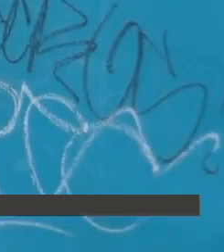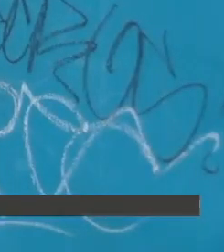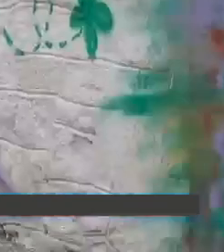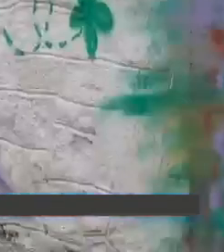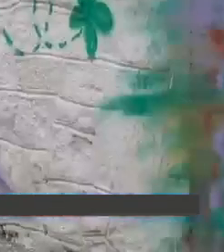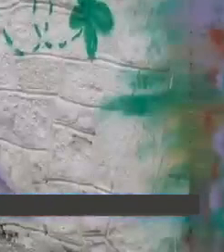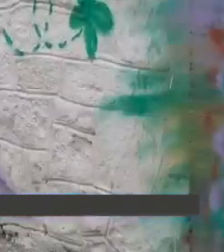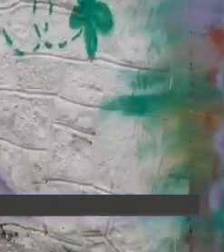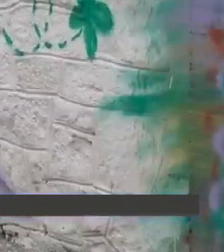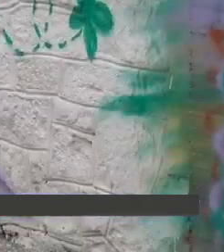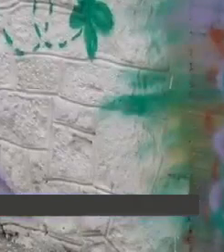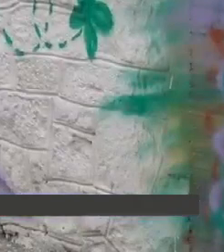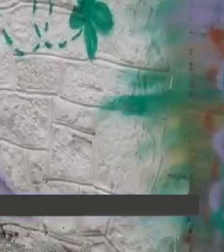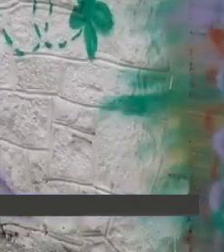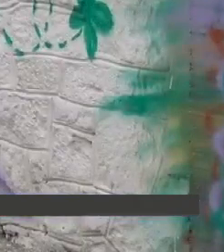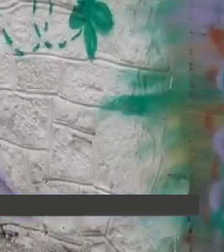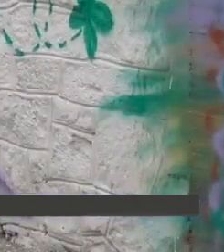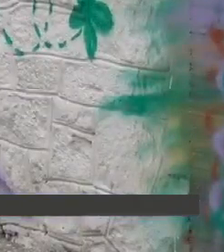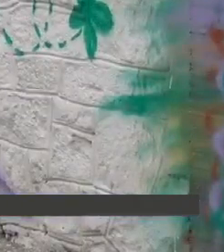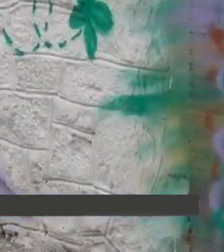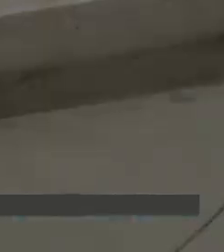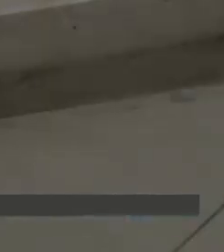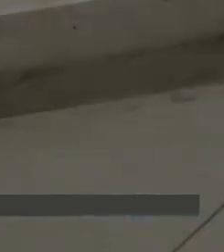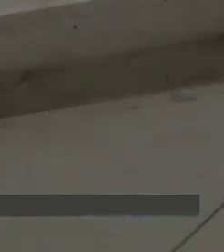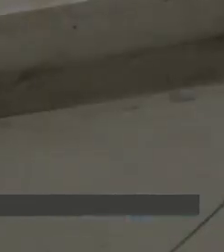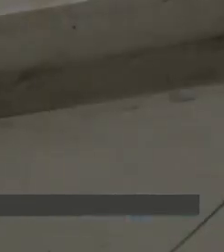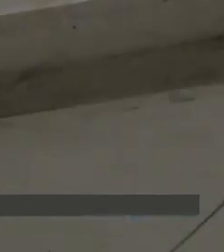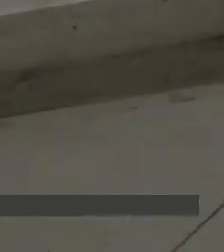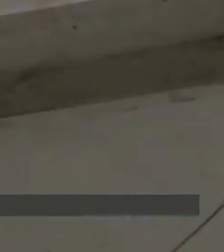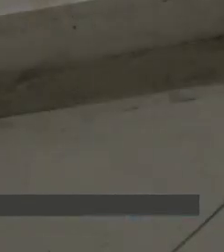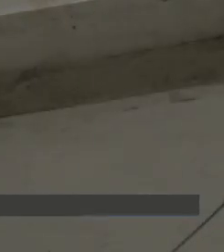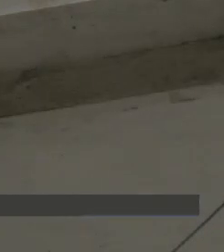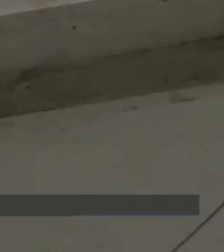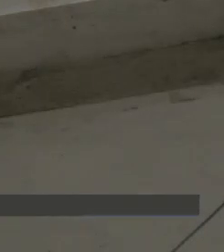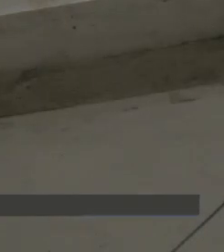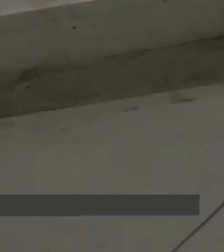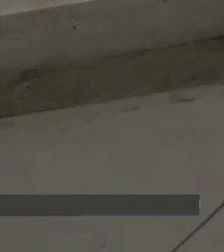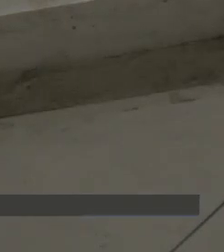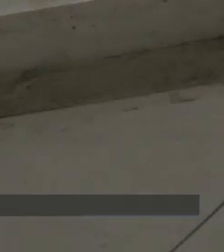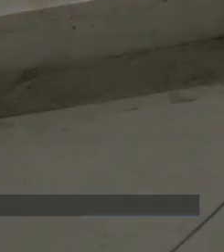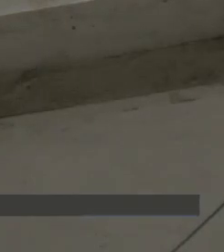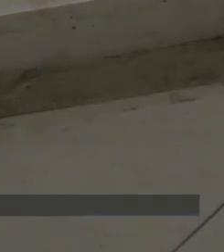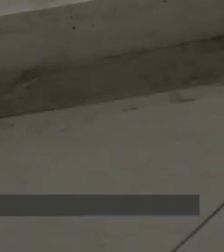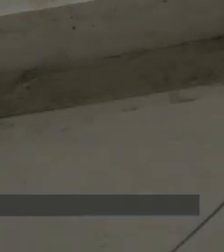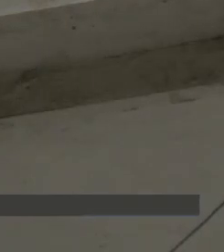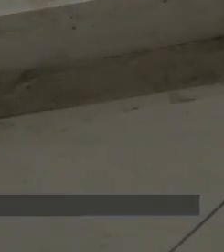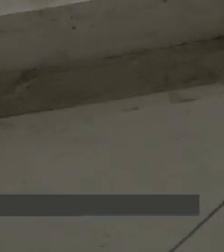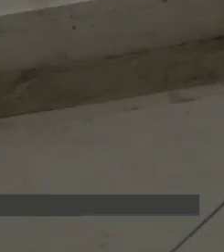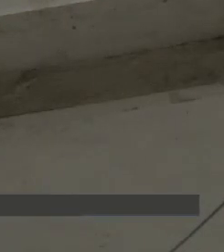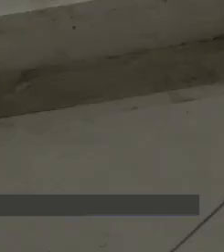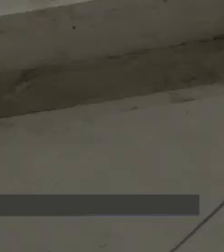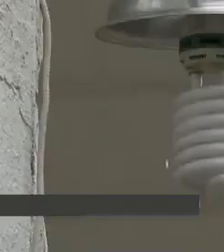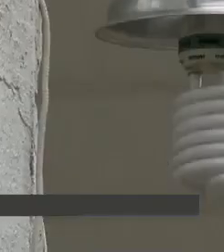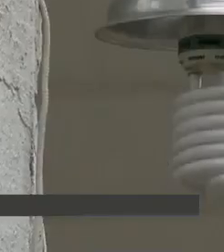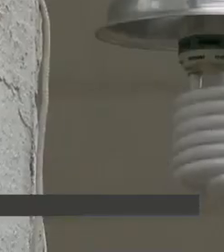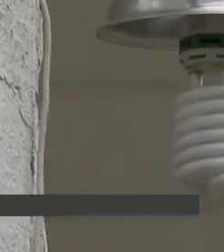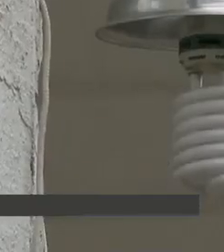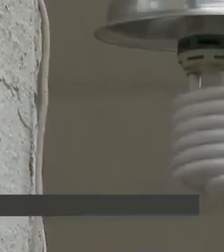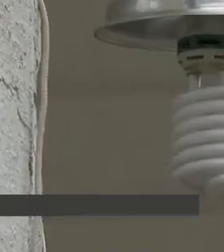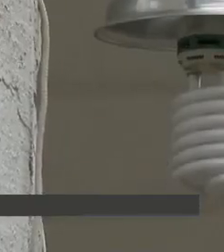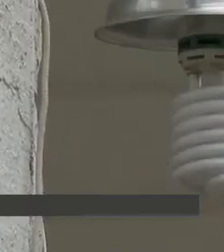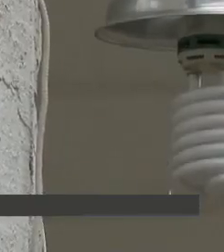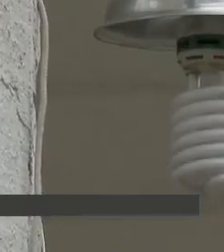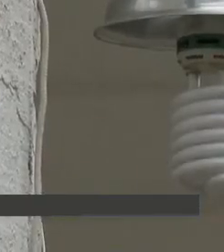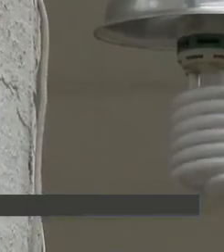están totalmente recuperadas y activas. El secretario de Educación Pública reconoció que el retraso de la intervención de